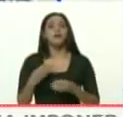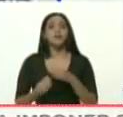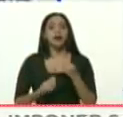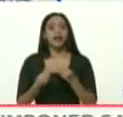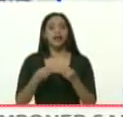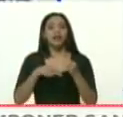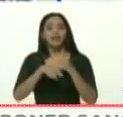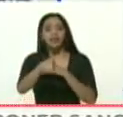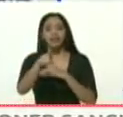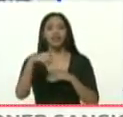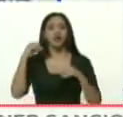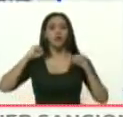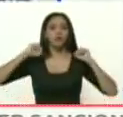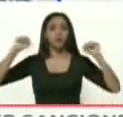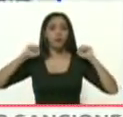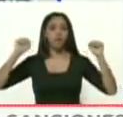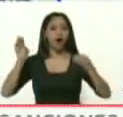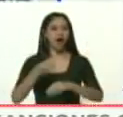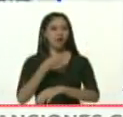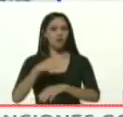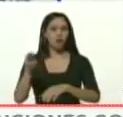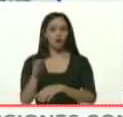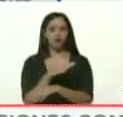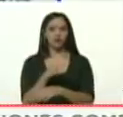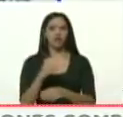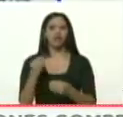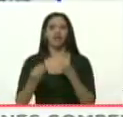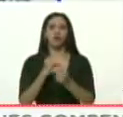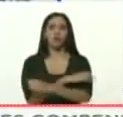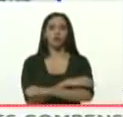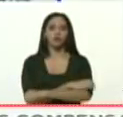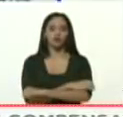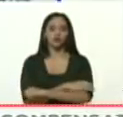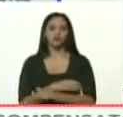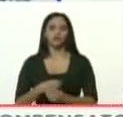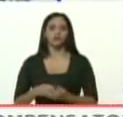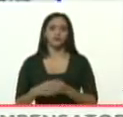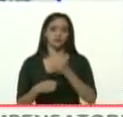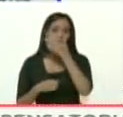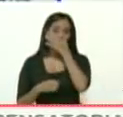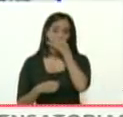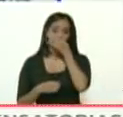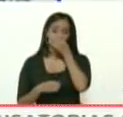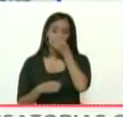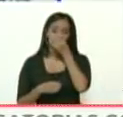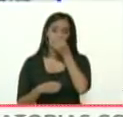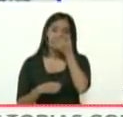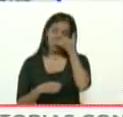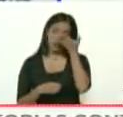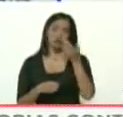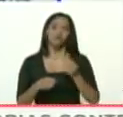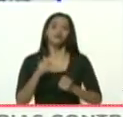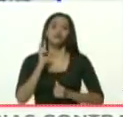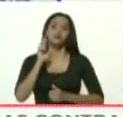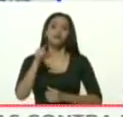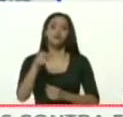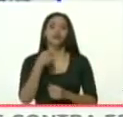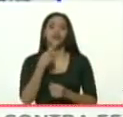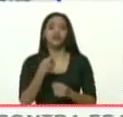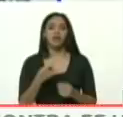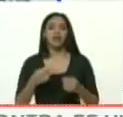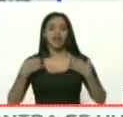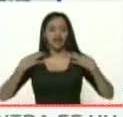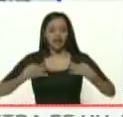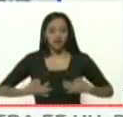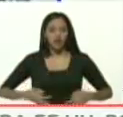concierto que realizaron allí factores de oposición. Y lo que usted comentaba, la ropa que tiene el diputado en la fotografía